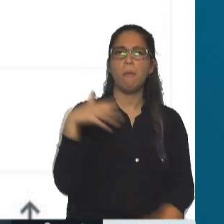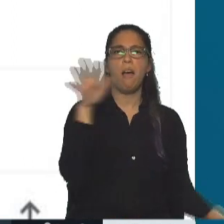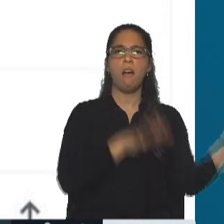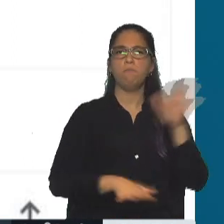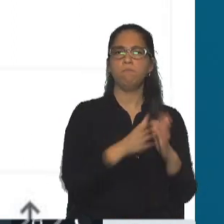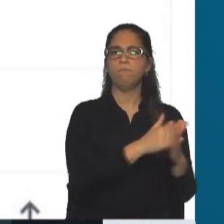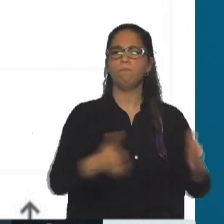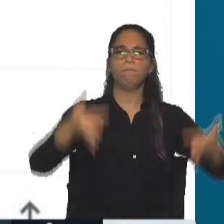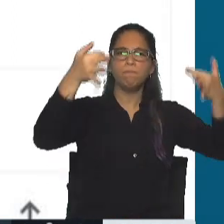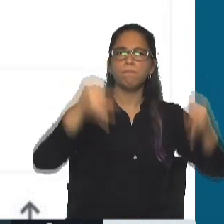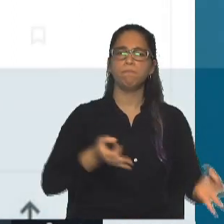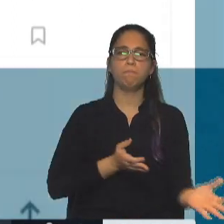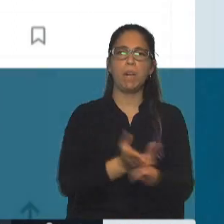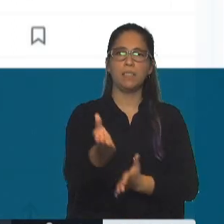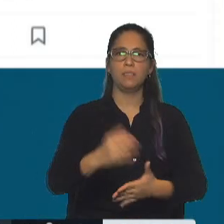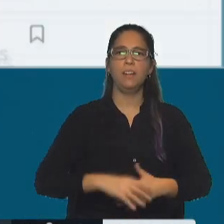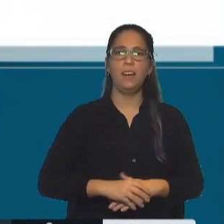de una vez y para siempre.